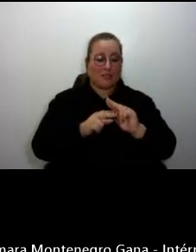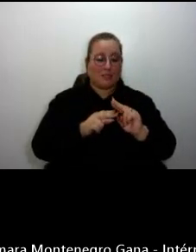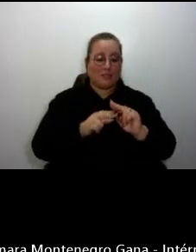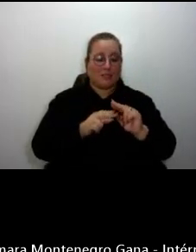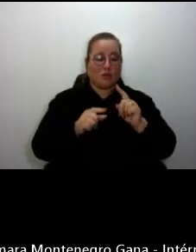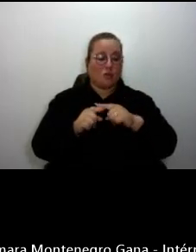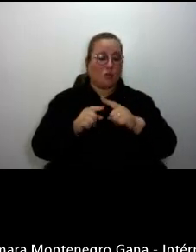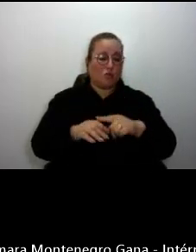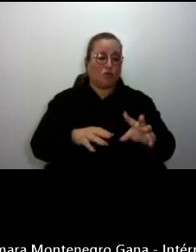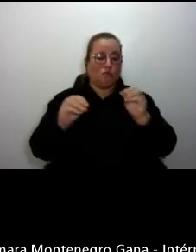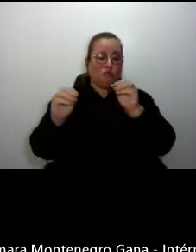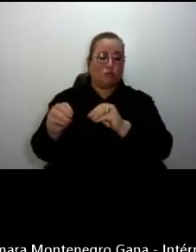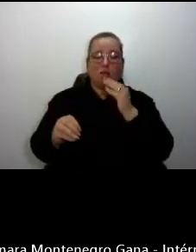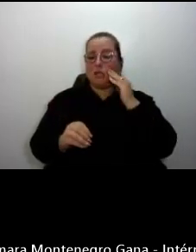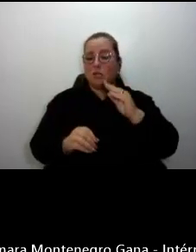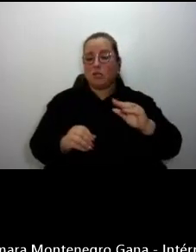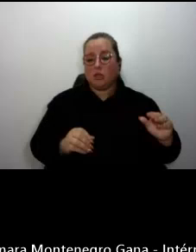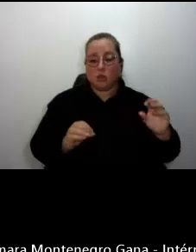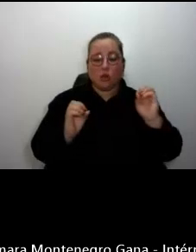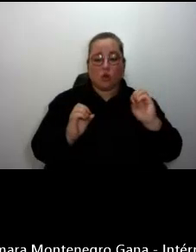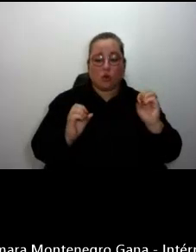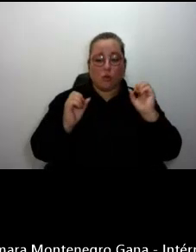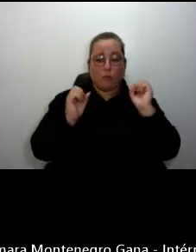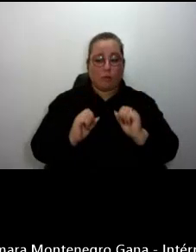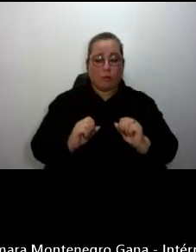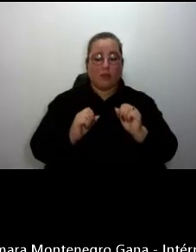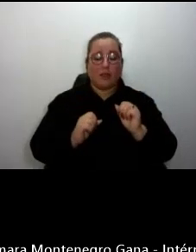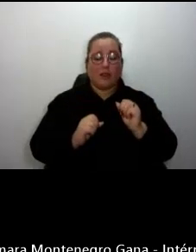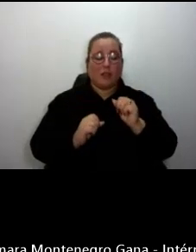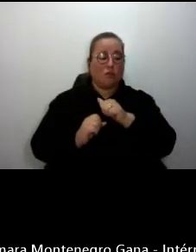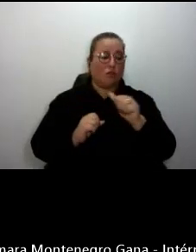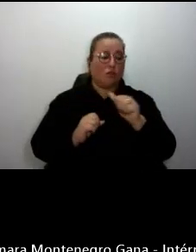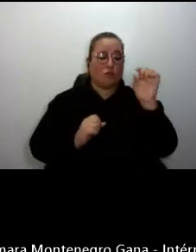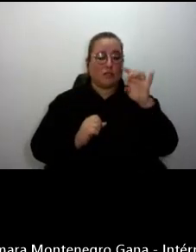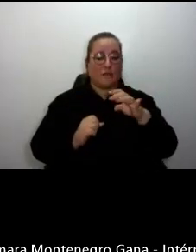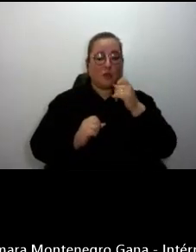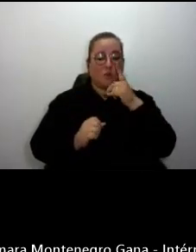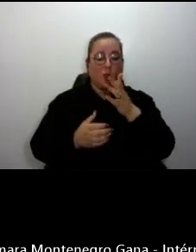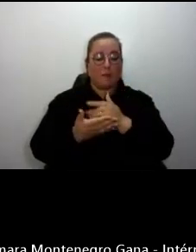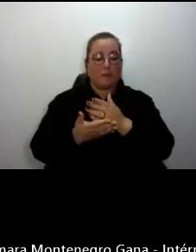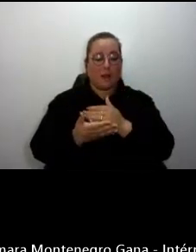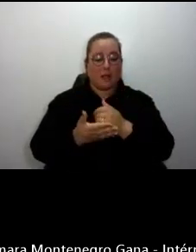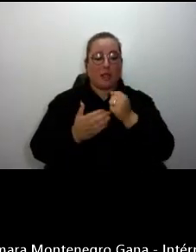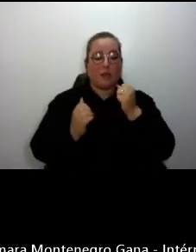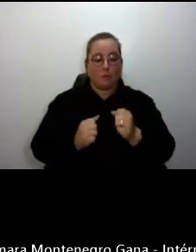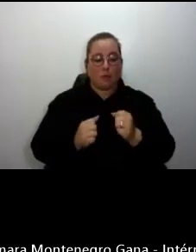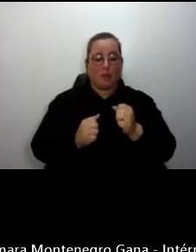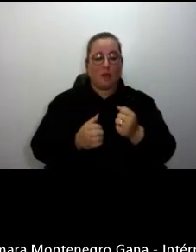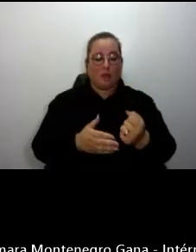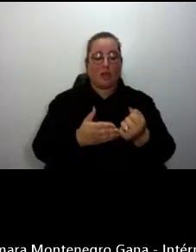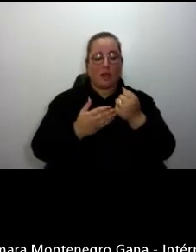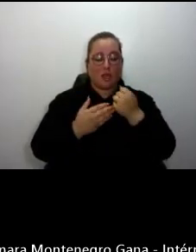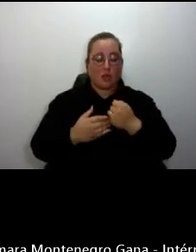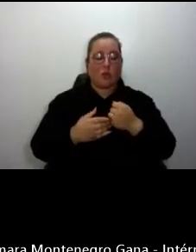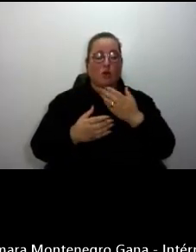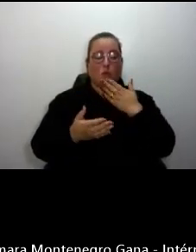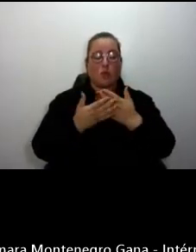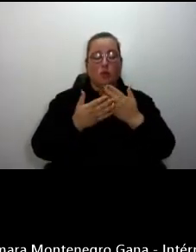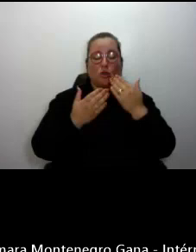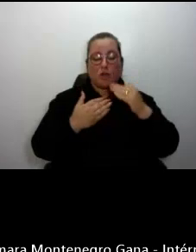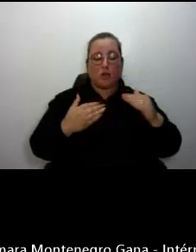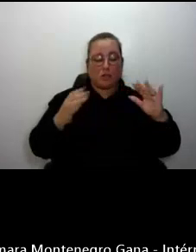otro niño, o poder todos saber qué es la estrategia que mejor nos puede solucionar la desregulación del